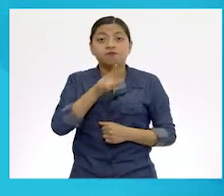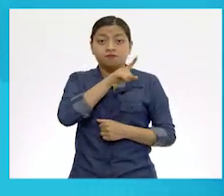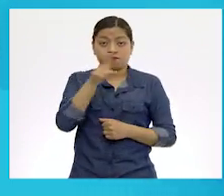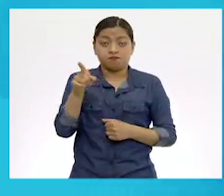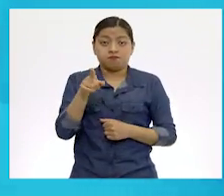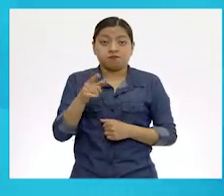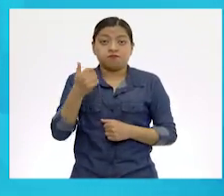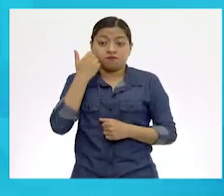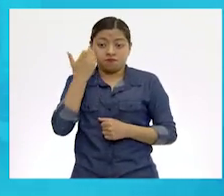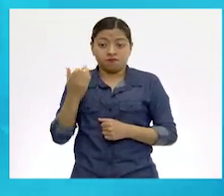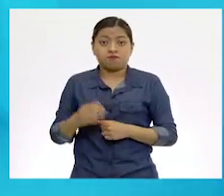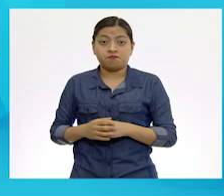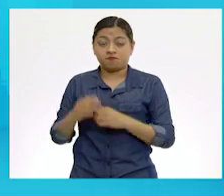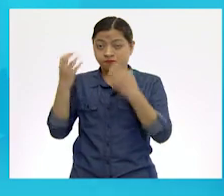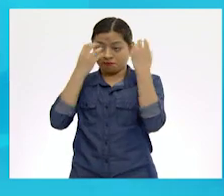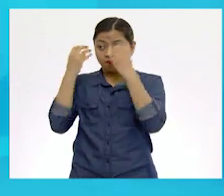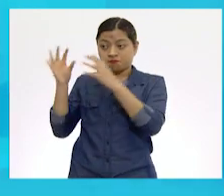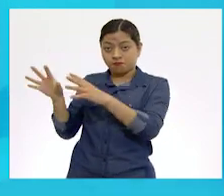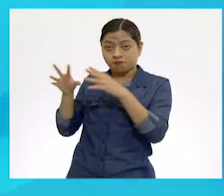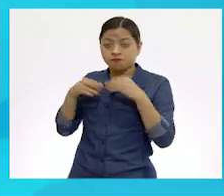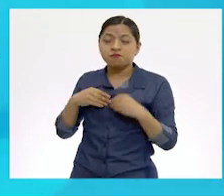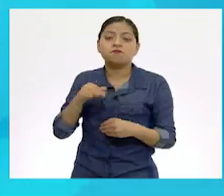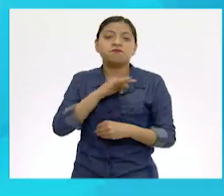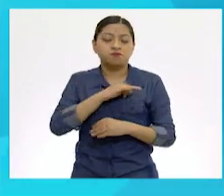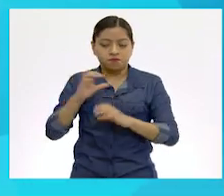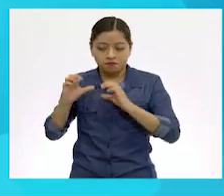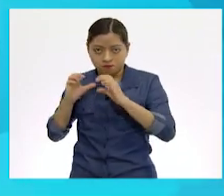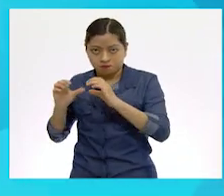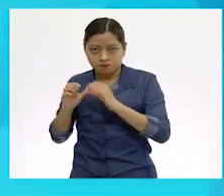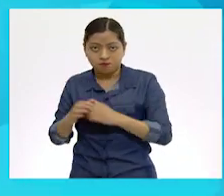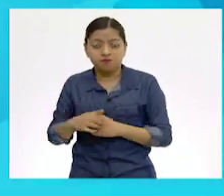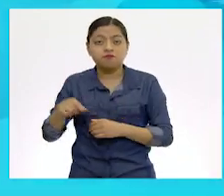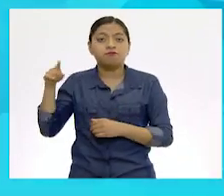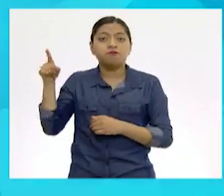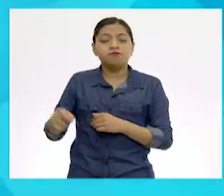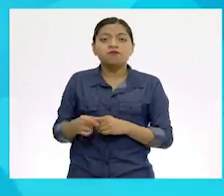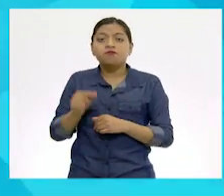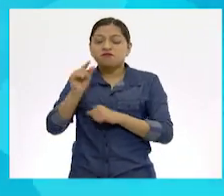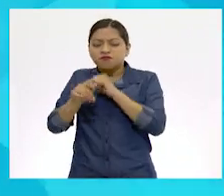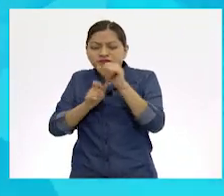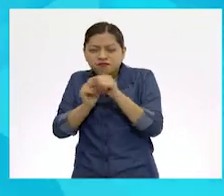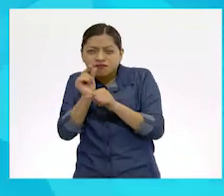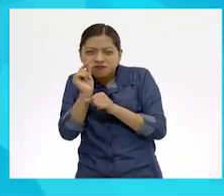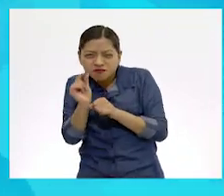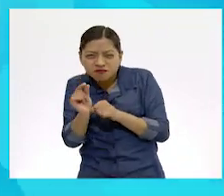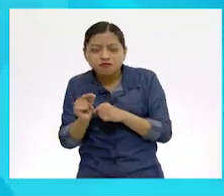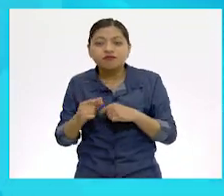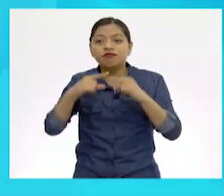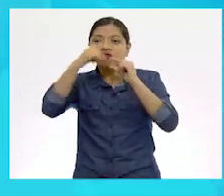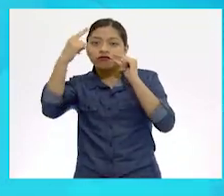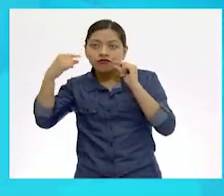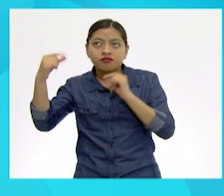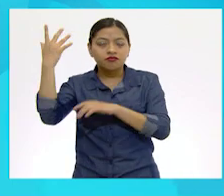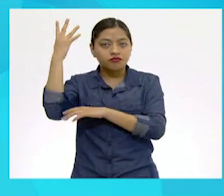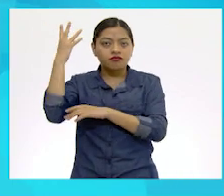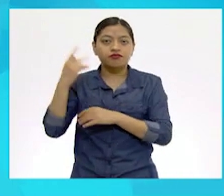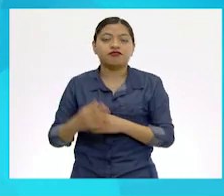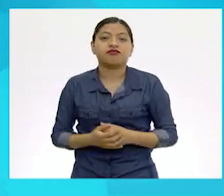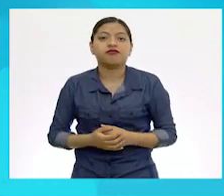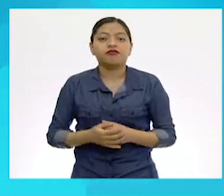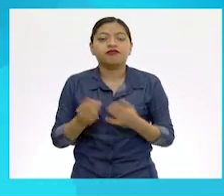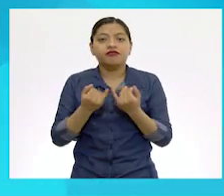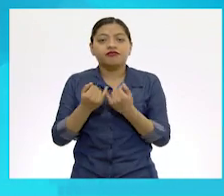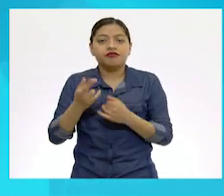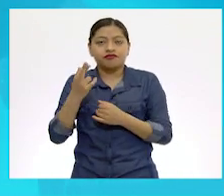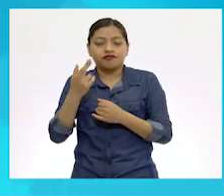más saludables. Son omnívoros, comen desde insectos, hojas, frutas, crías de roedores, entonces comen